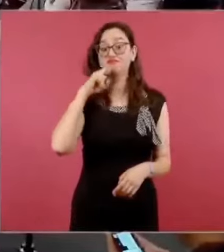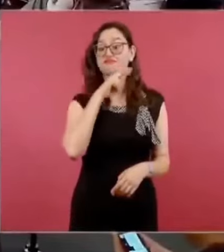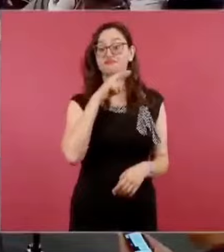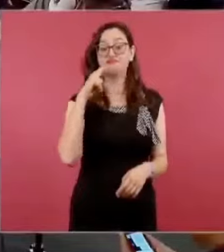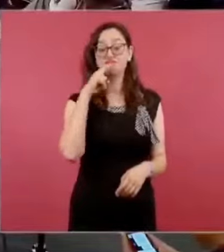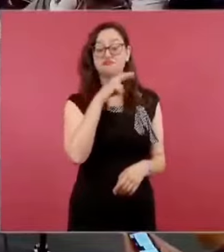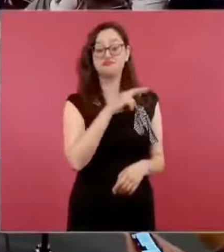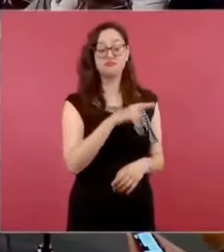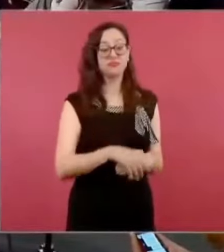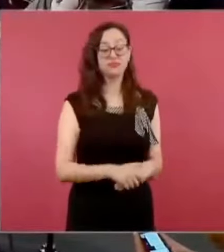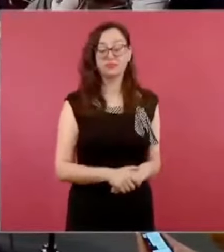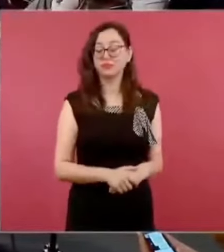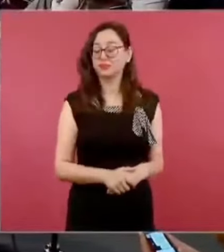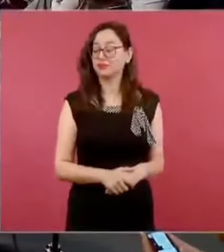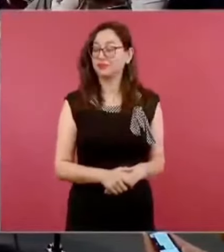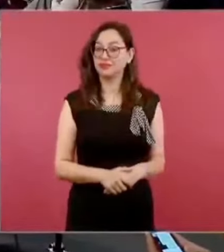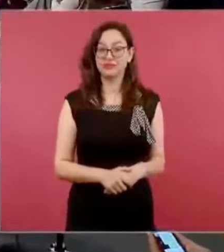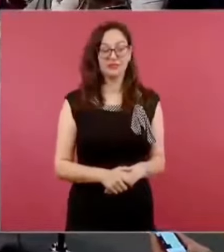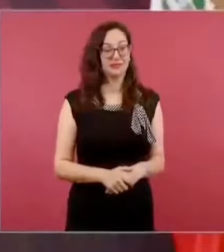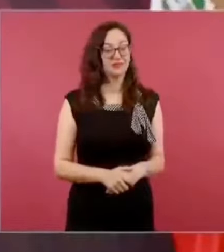voceros del conservadurismo,